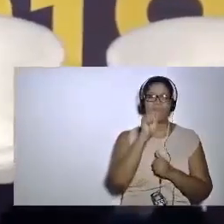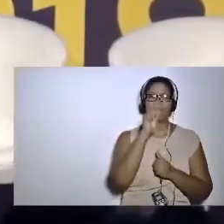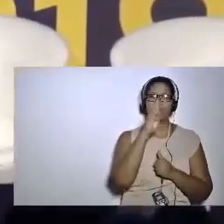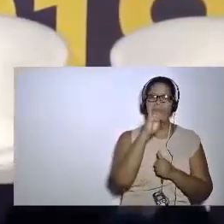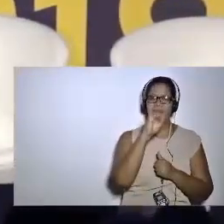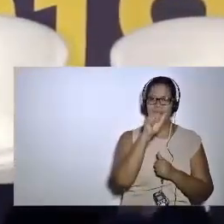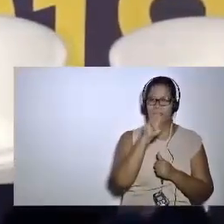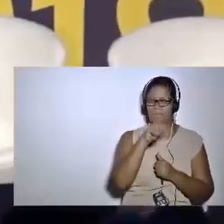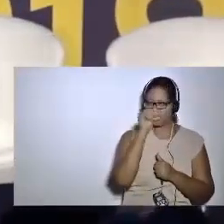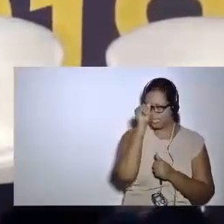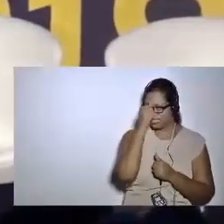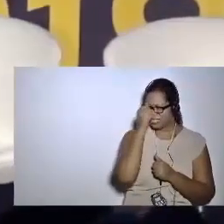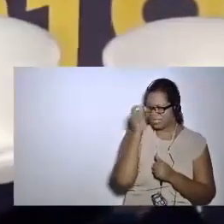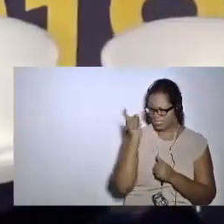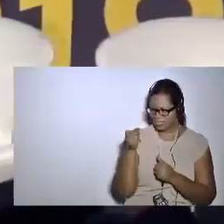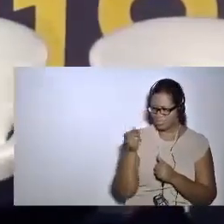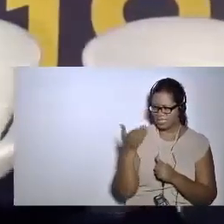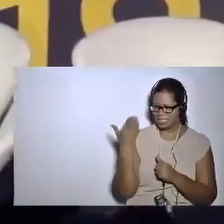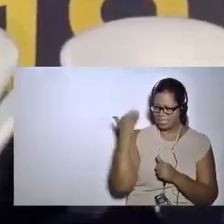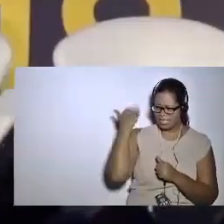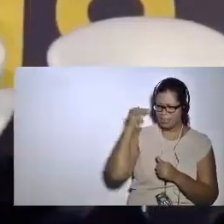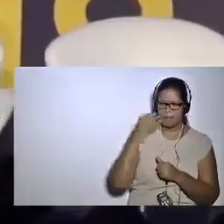Loga,